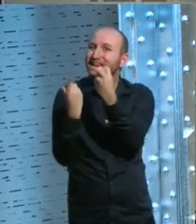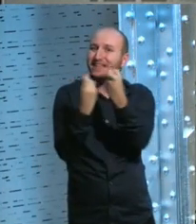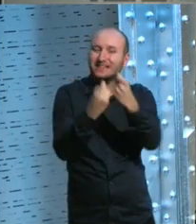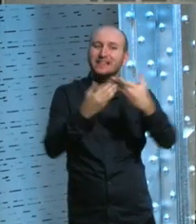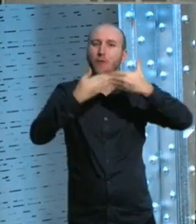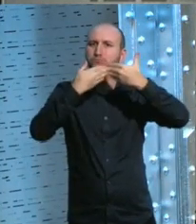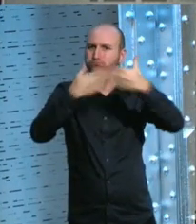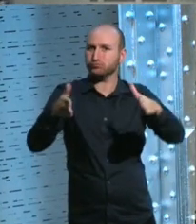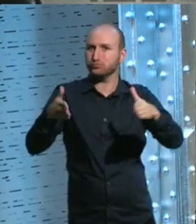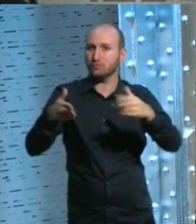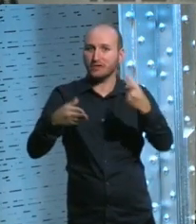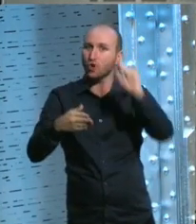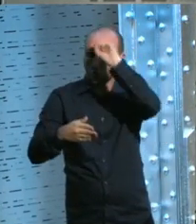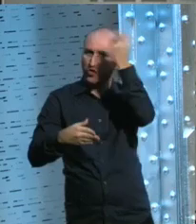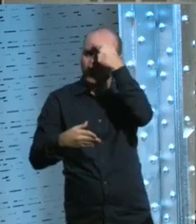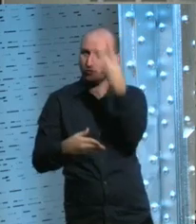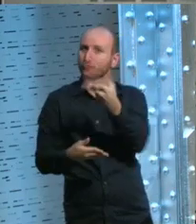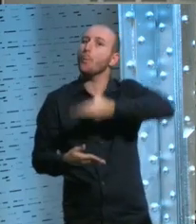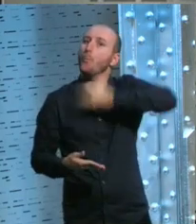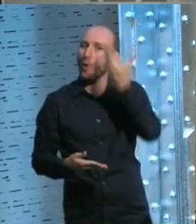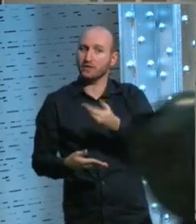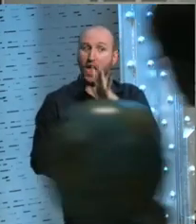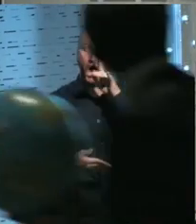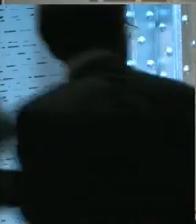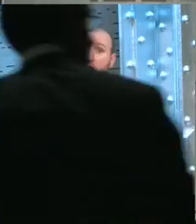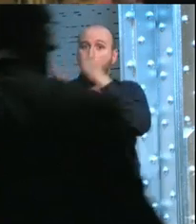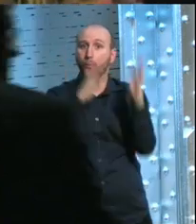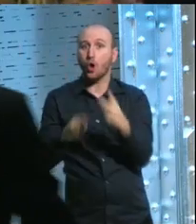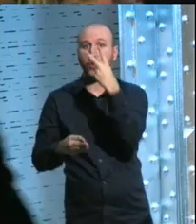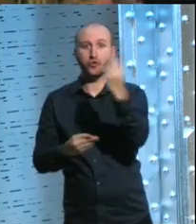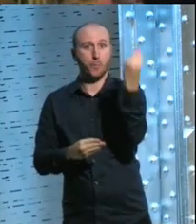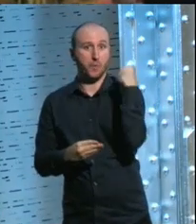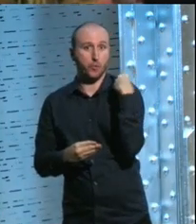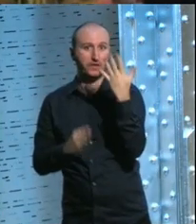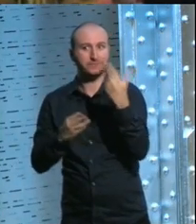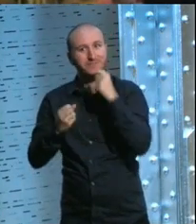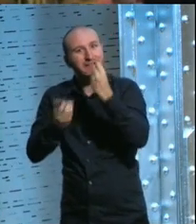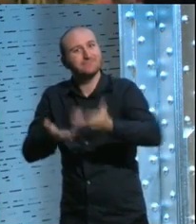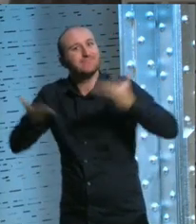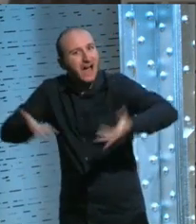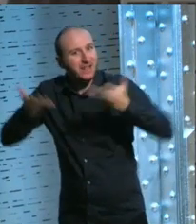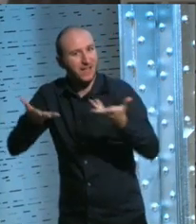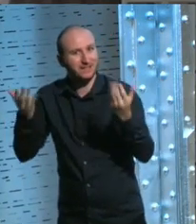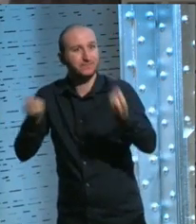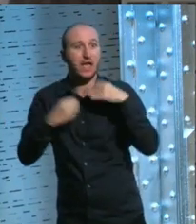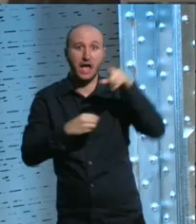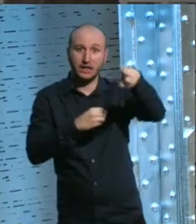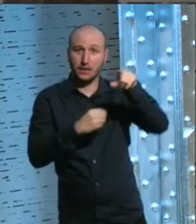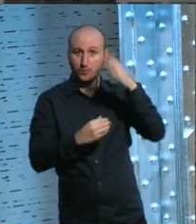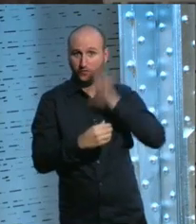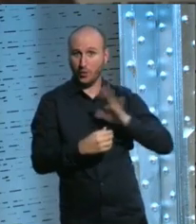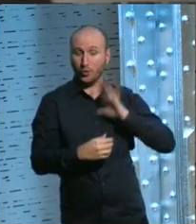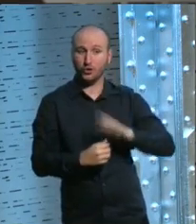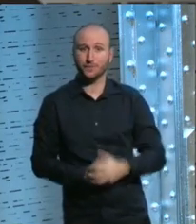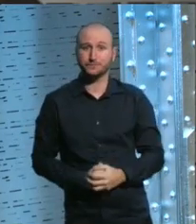apertura, que son los dos conceptos claves. Ok, 2 preguntas para este segundo bloque. Venga, anímense allí, por favor.